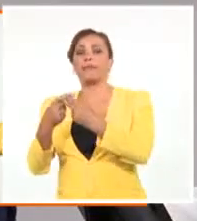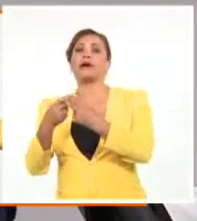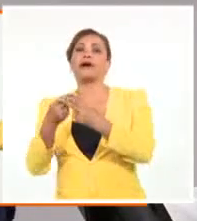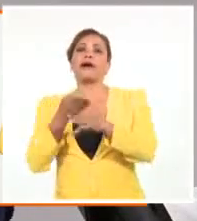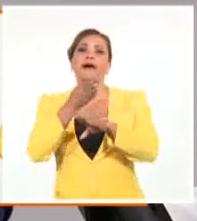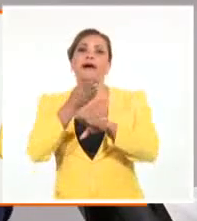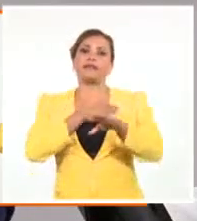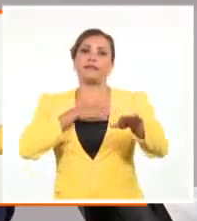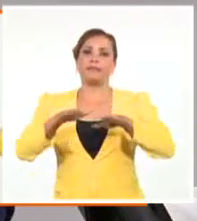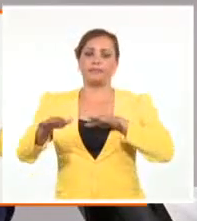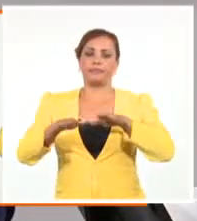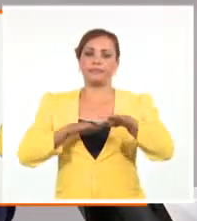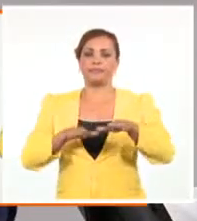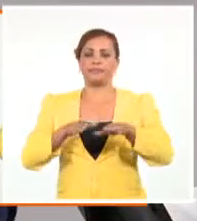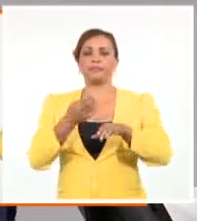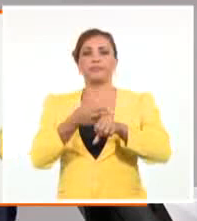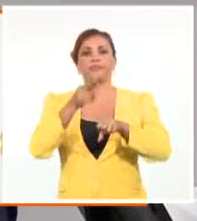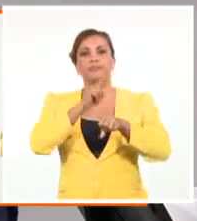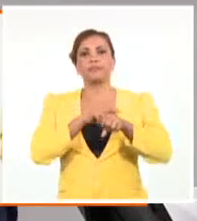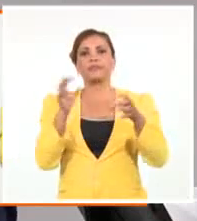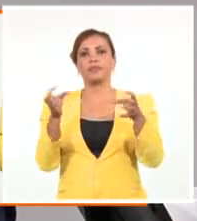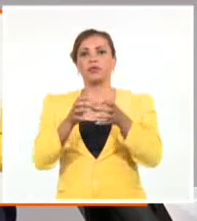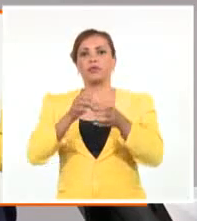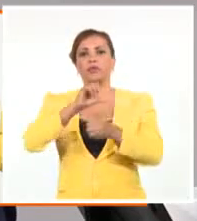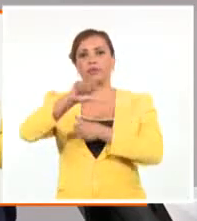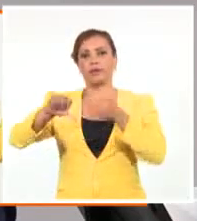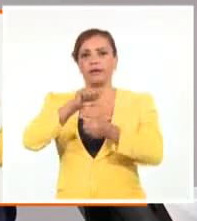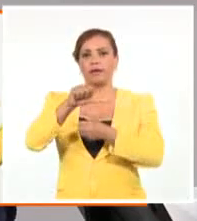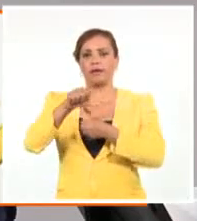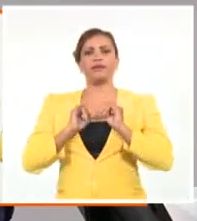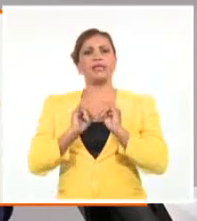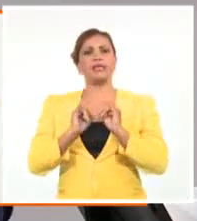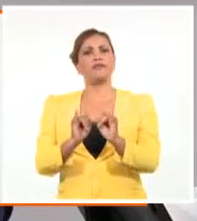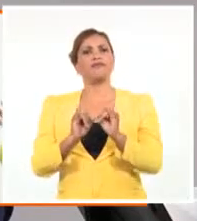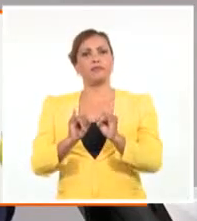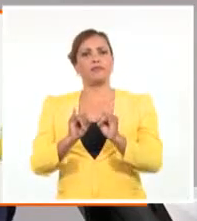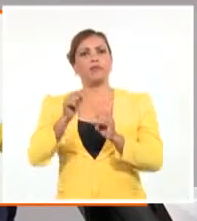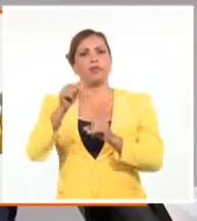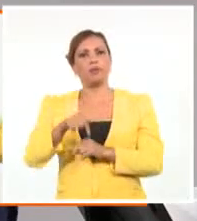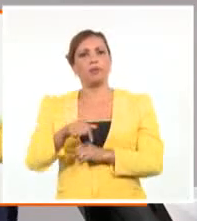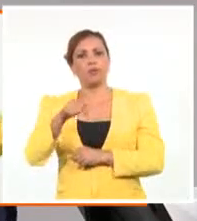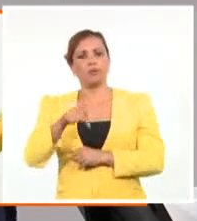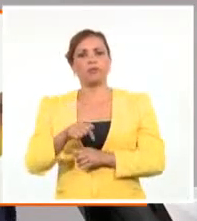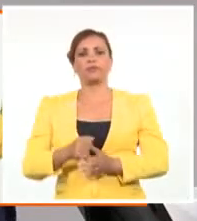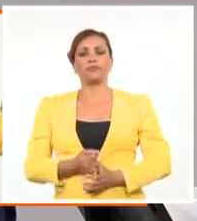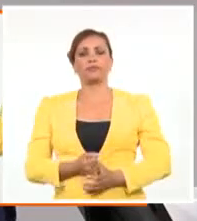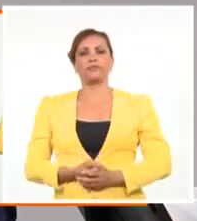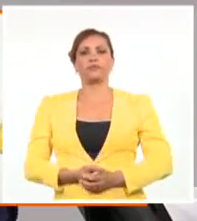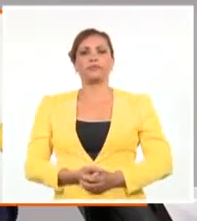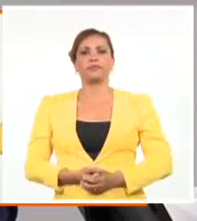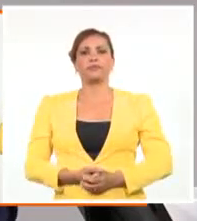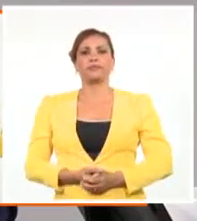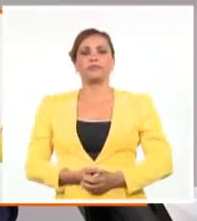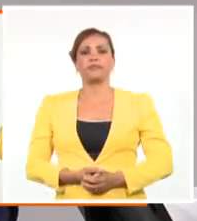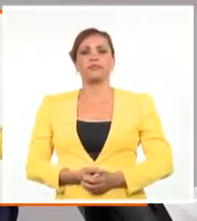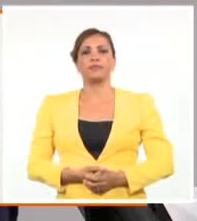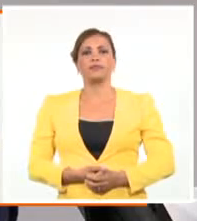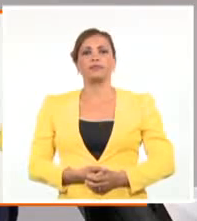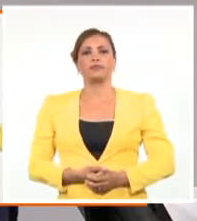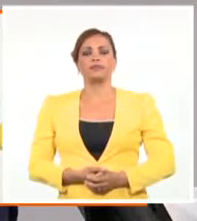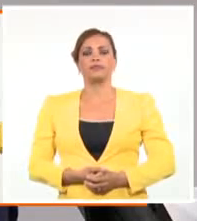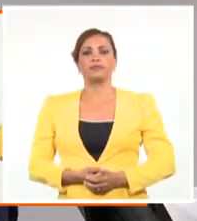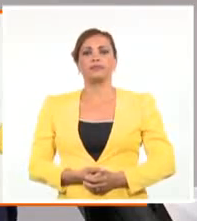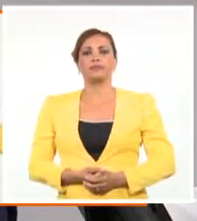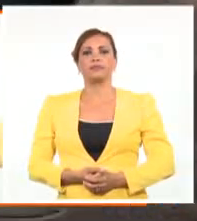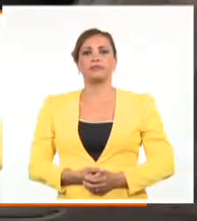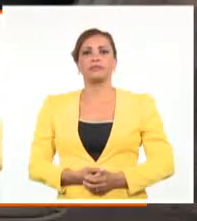agricultores que nos representará en la Serie del Caribe. Según informó a este noticiero el colega Rudenstein Brass, los partidos pactados a